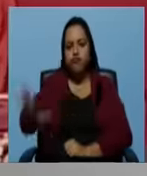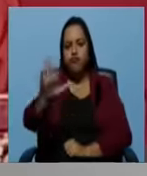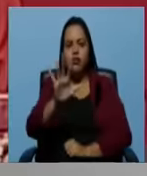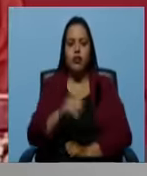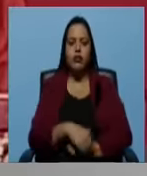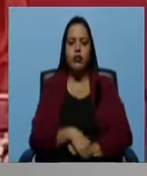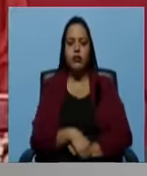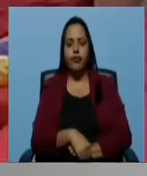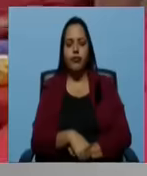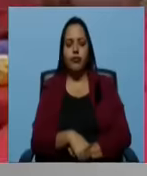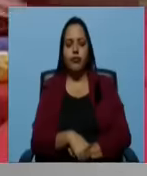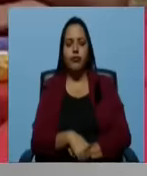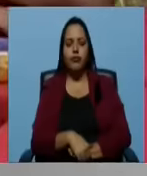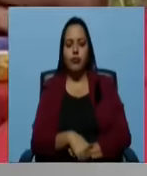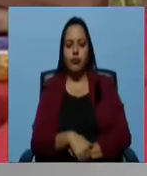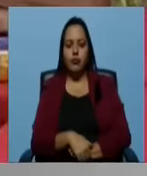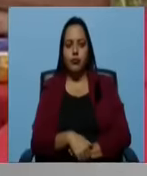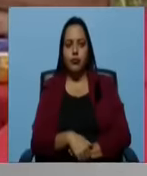ancho de Venezuela.